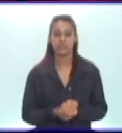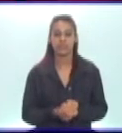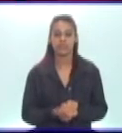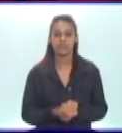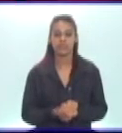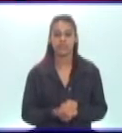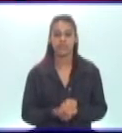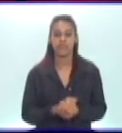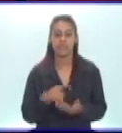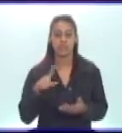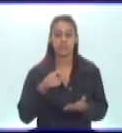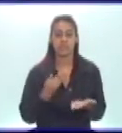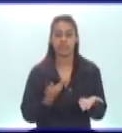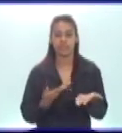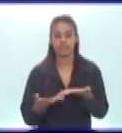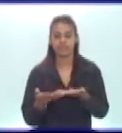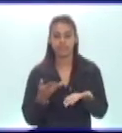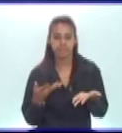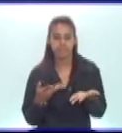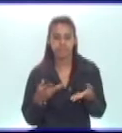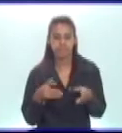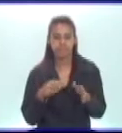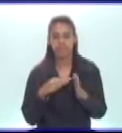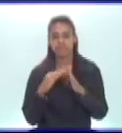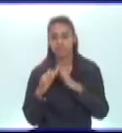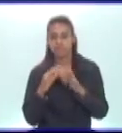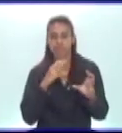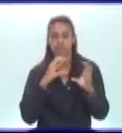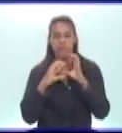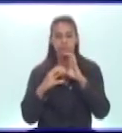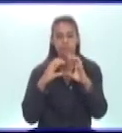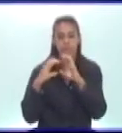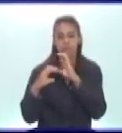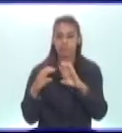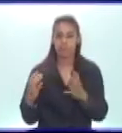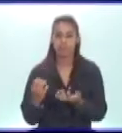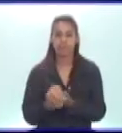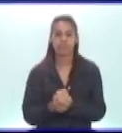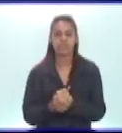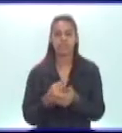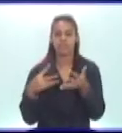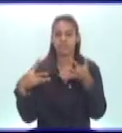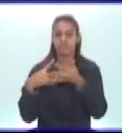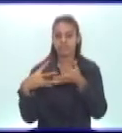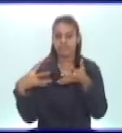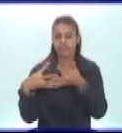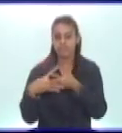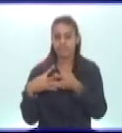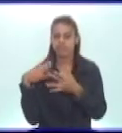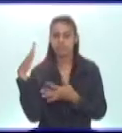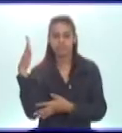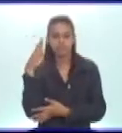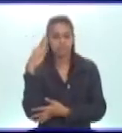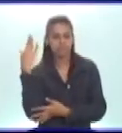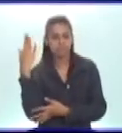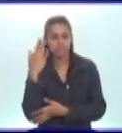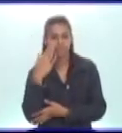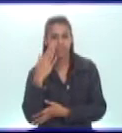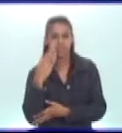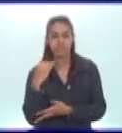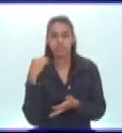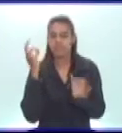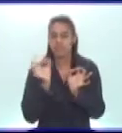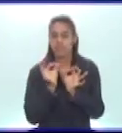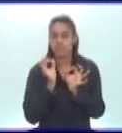Vamos a propiciar también un ambiente donde la comunicación con su hijo y su relación con el entorno estén presentes en todo